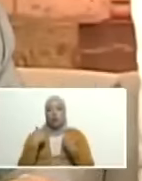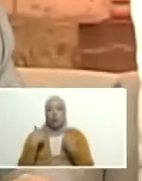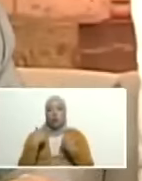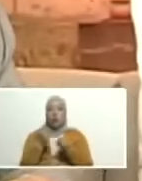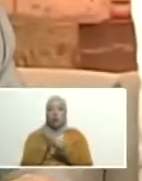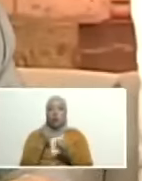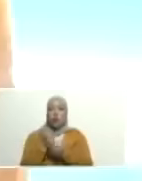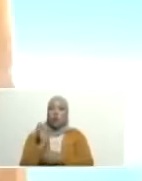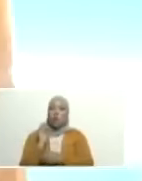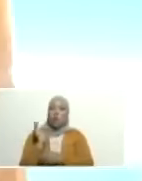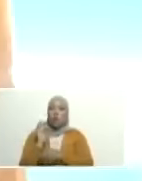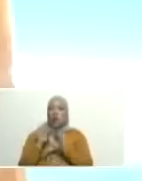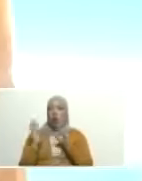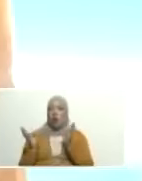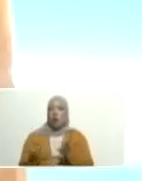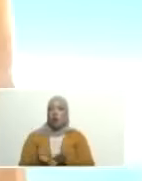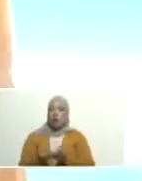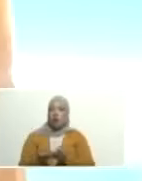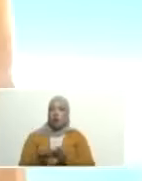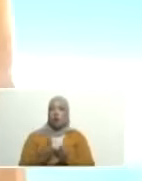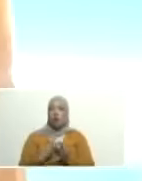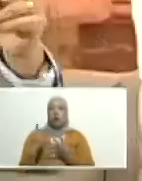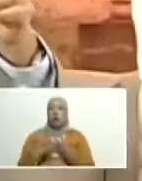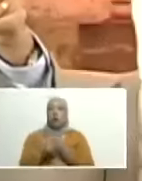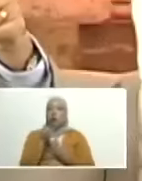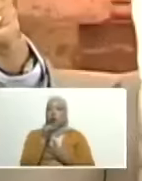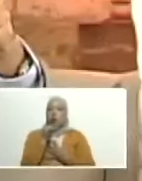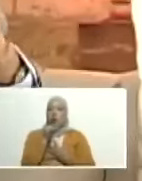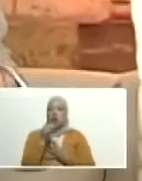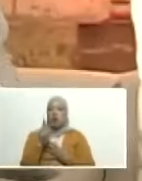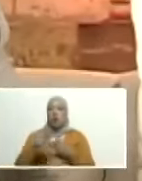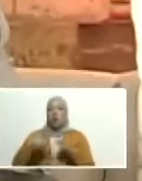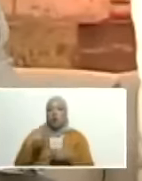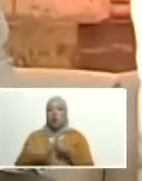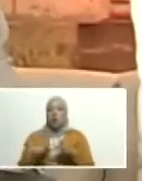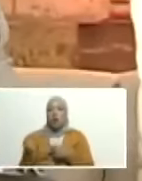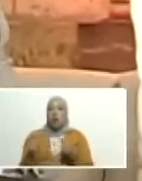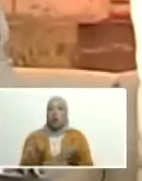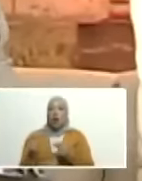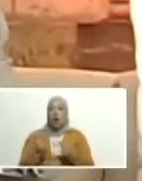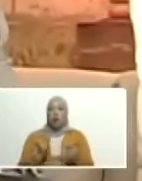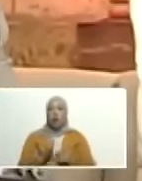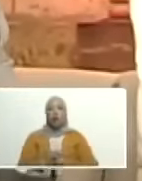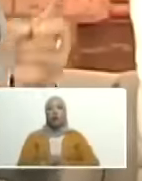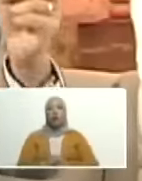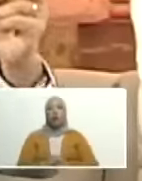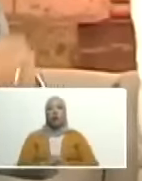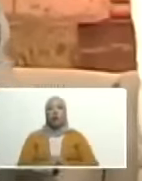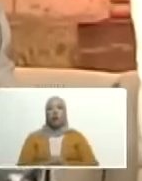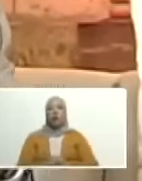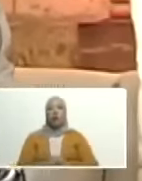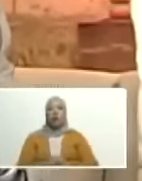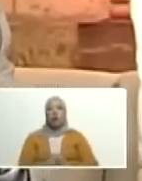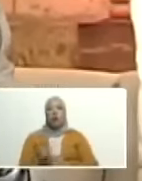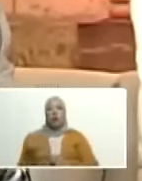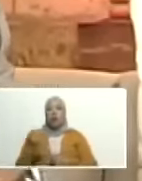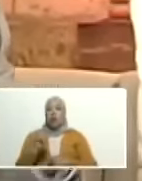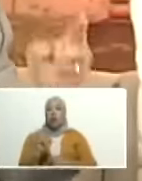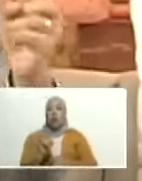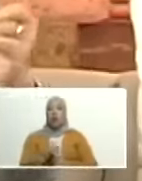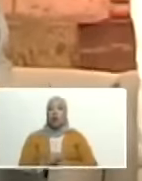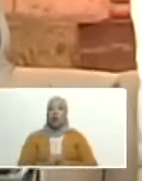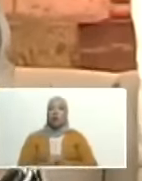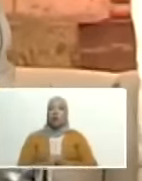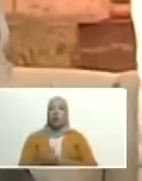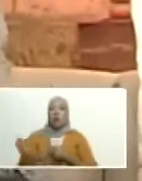mundiales. Lo hemos planteado en estos procesos de diálogos, de negociación,